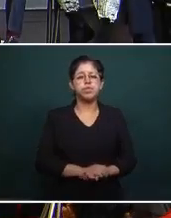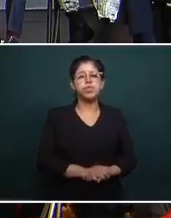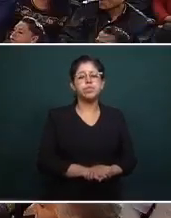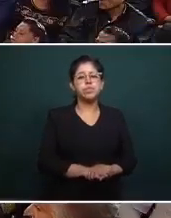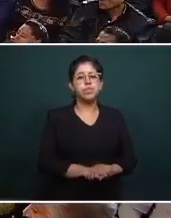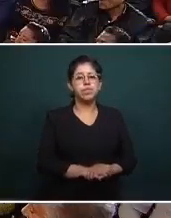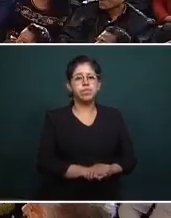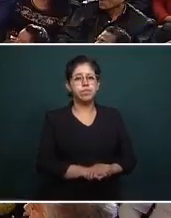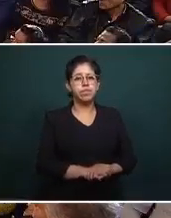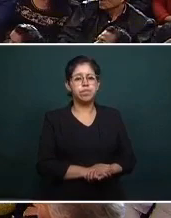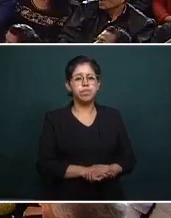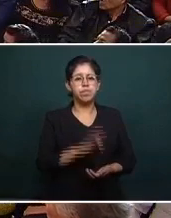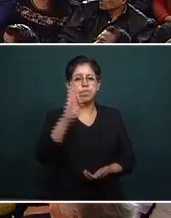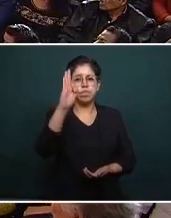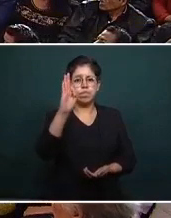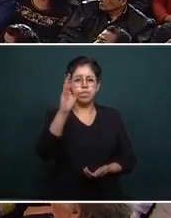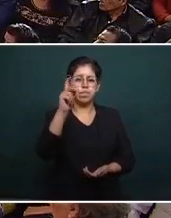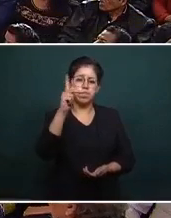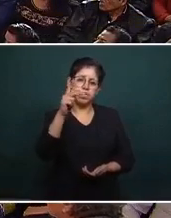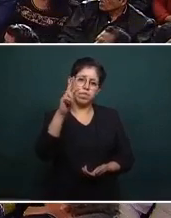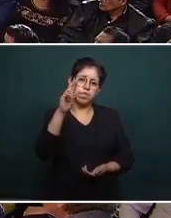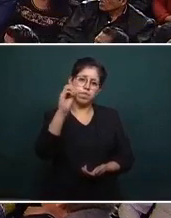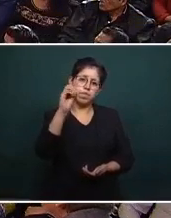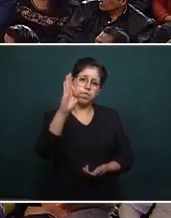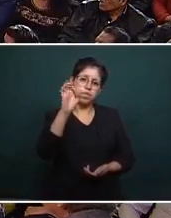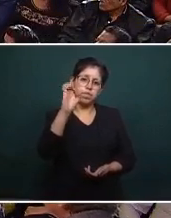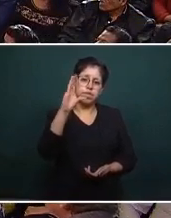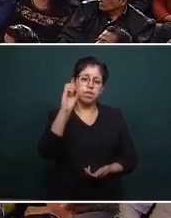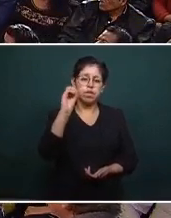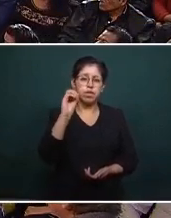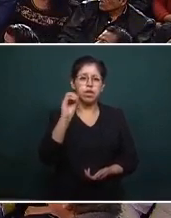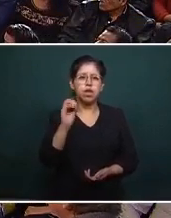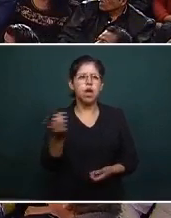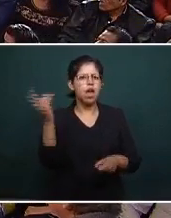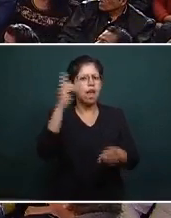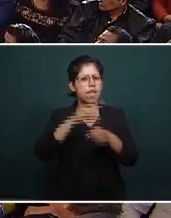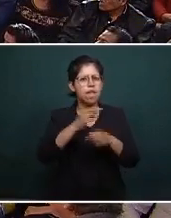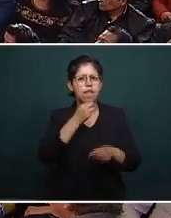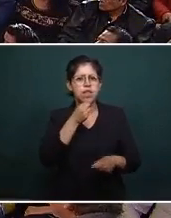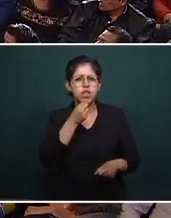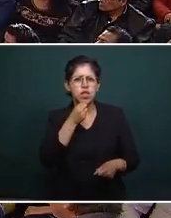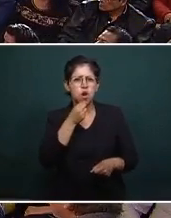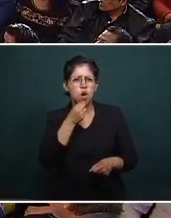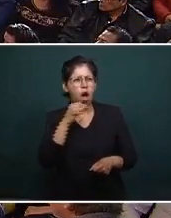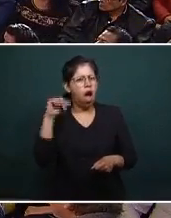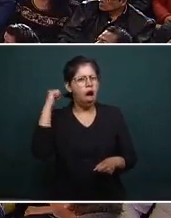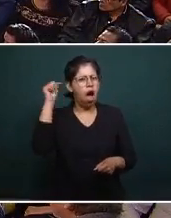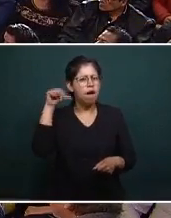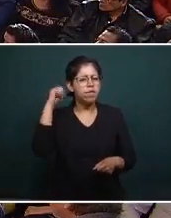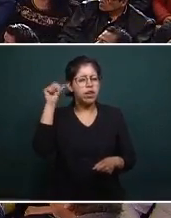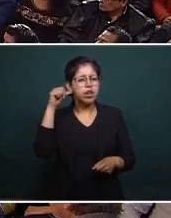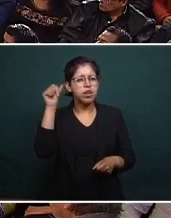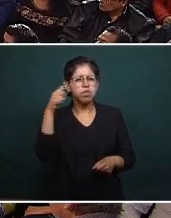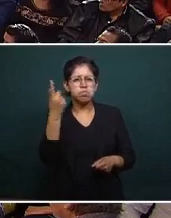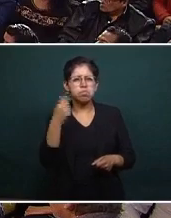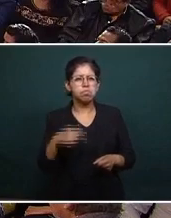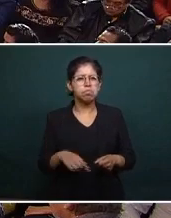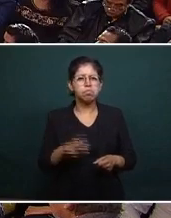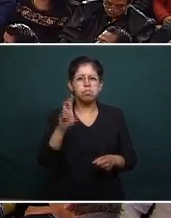Por parte de Profeco, sobre todo en el Día del Niño, en el mes de abril, fin de año y